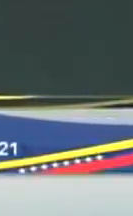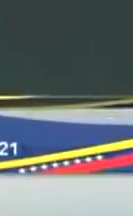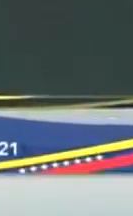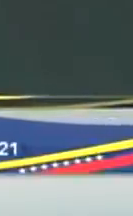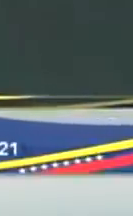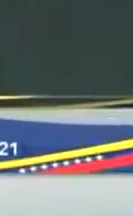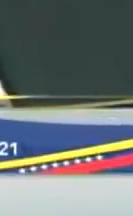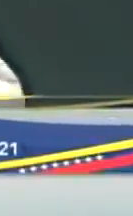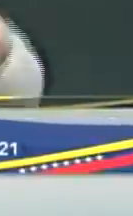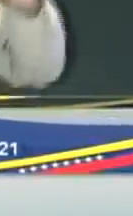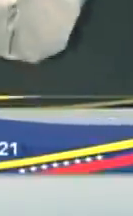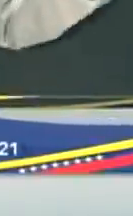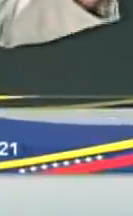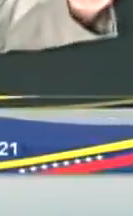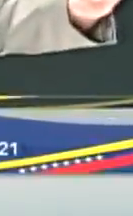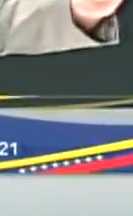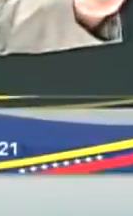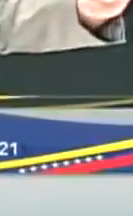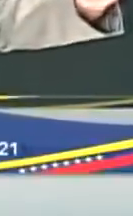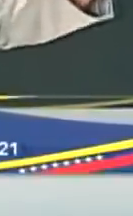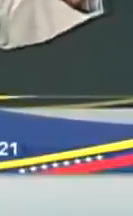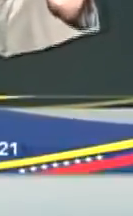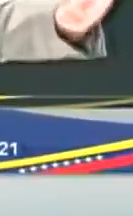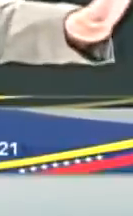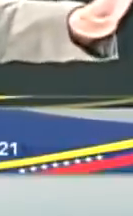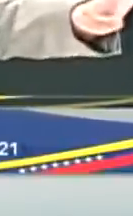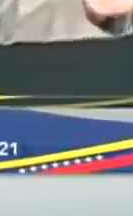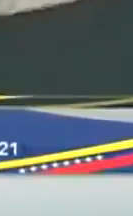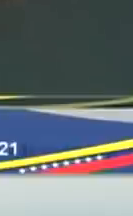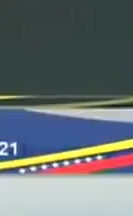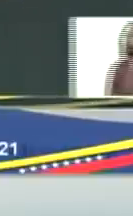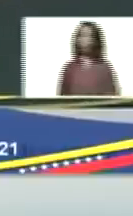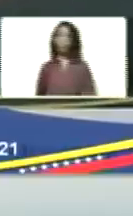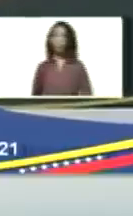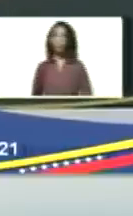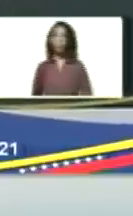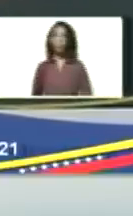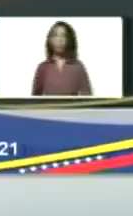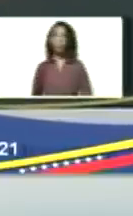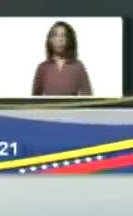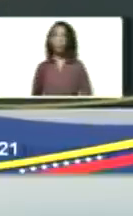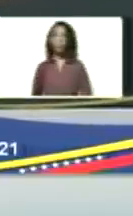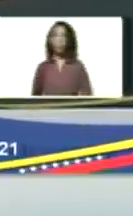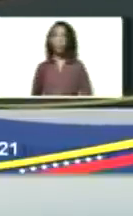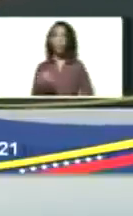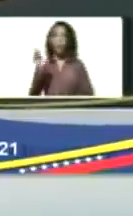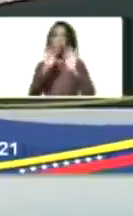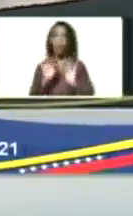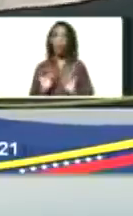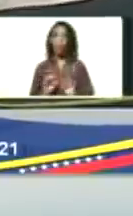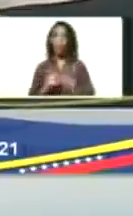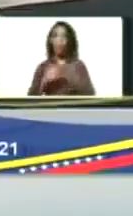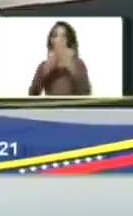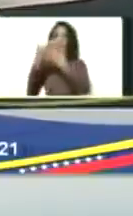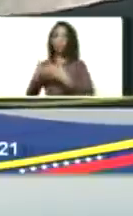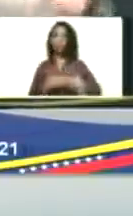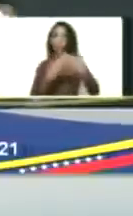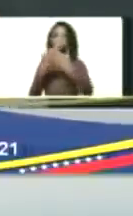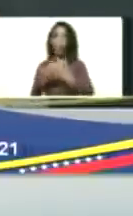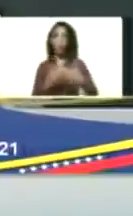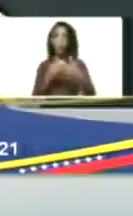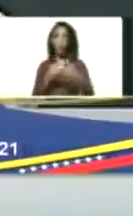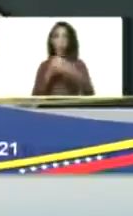con la empresa privada, experiencias que tienen que ver con innovación popular y desarrollo de mecanismos para el estudio de la